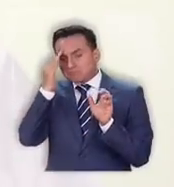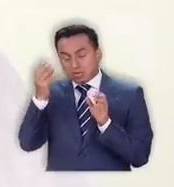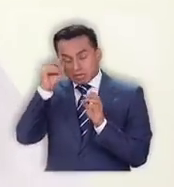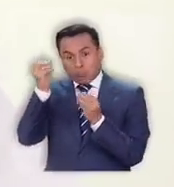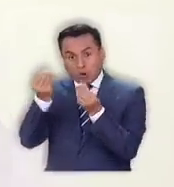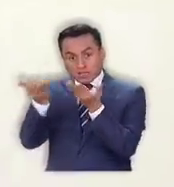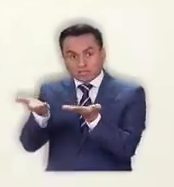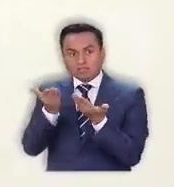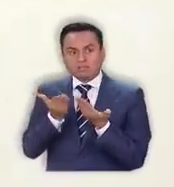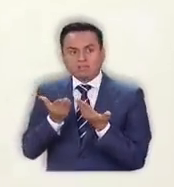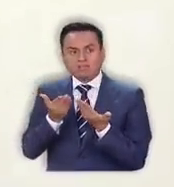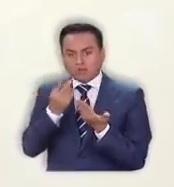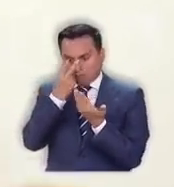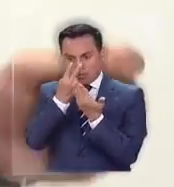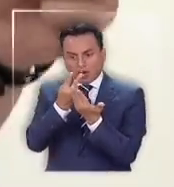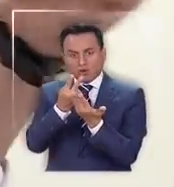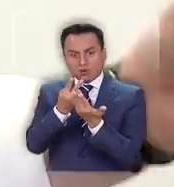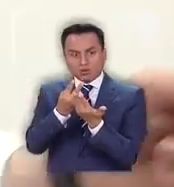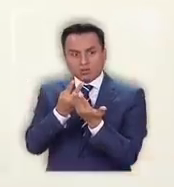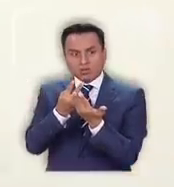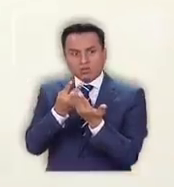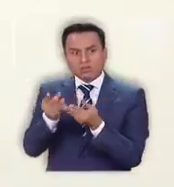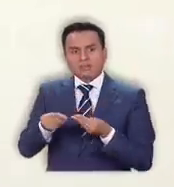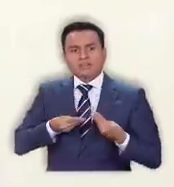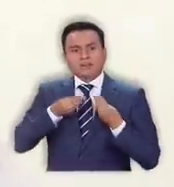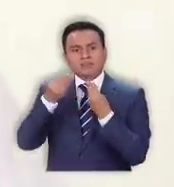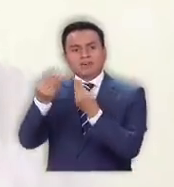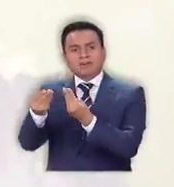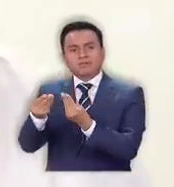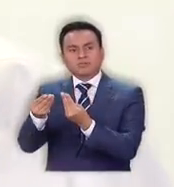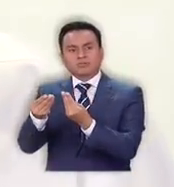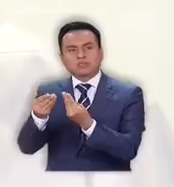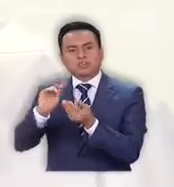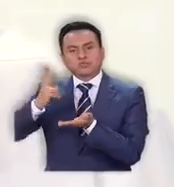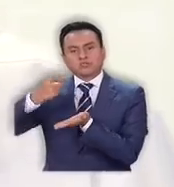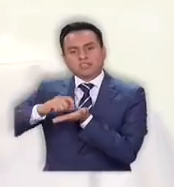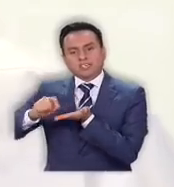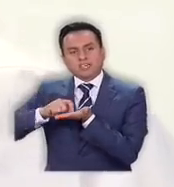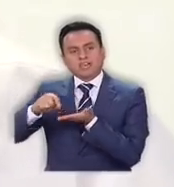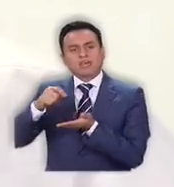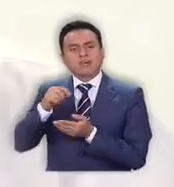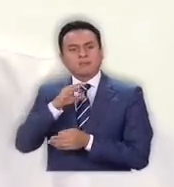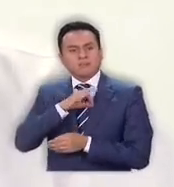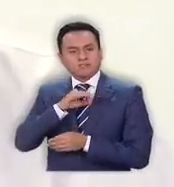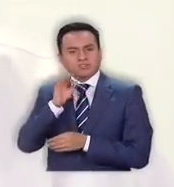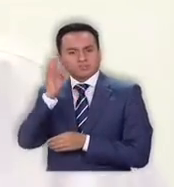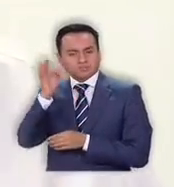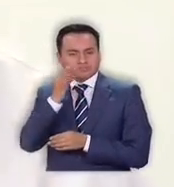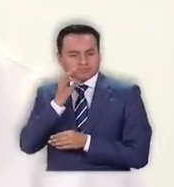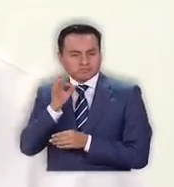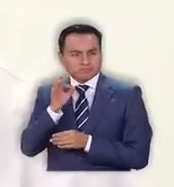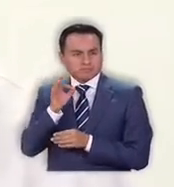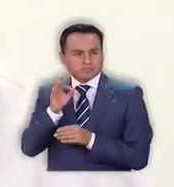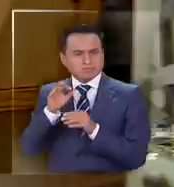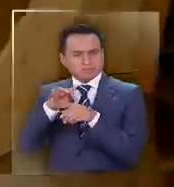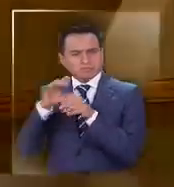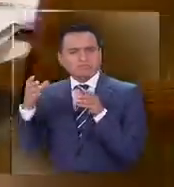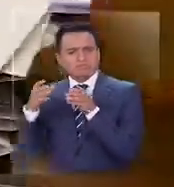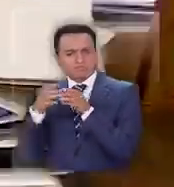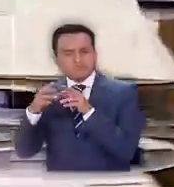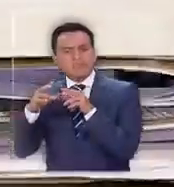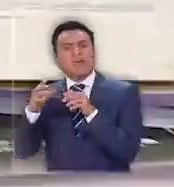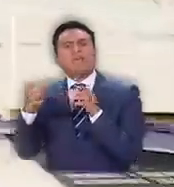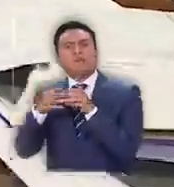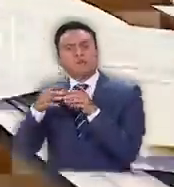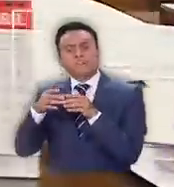ideas. Yo obviamente la veo, se la pasamos a la subsecretaria de Previsión. Y el equipo técnico la empieza a analizar al tiro. No